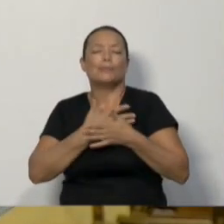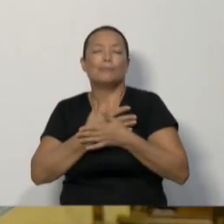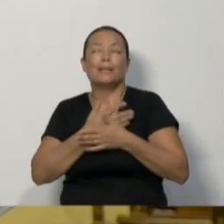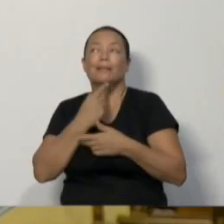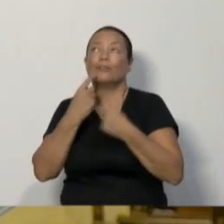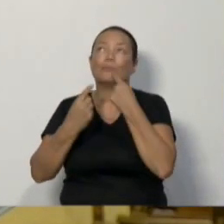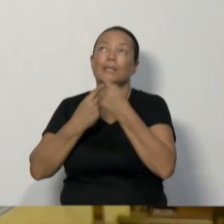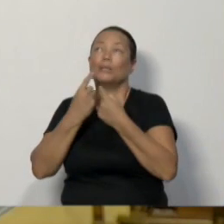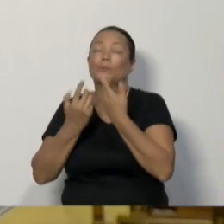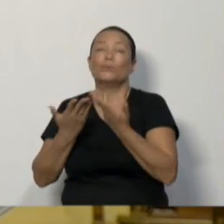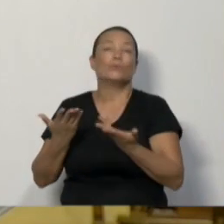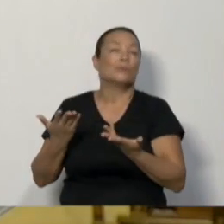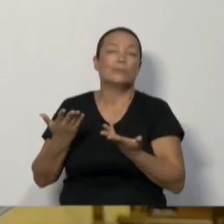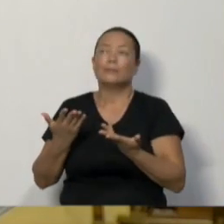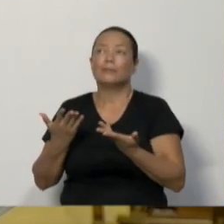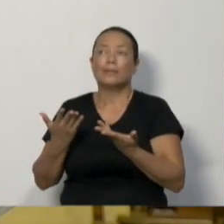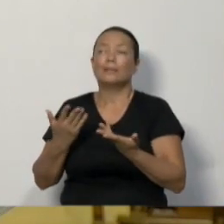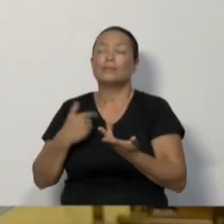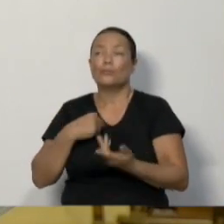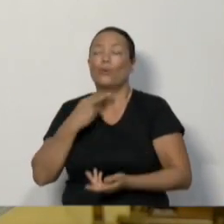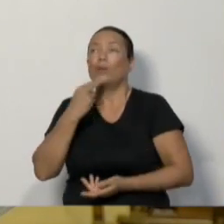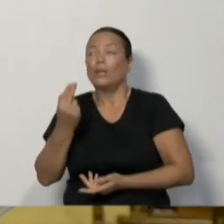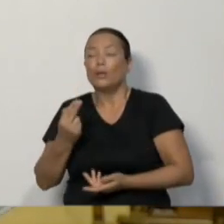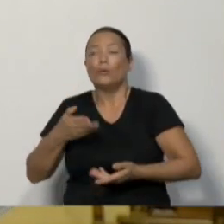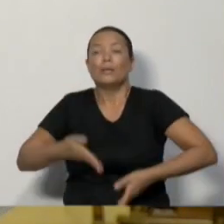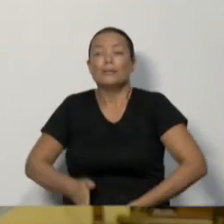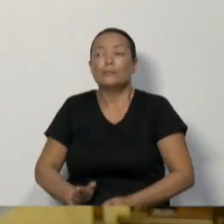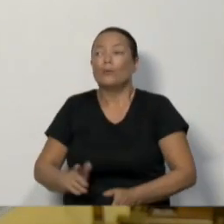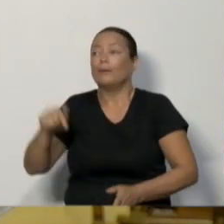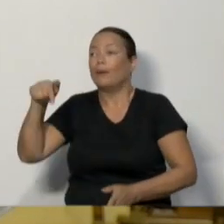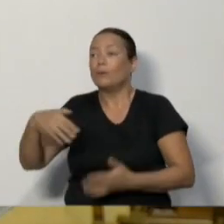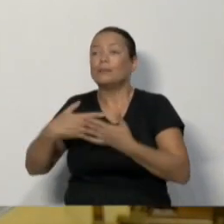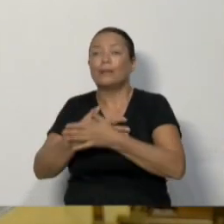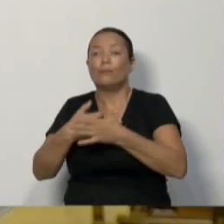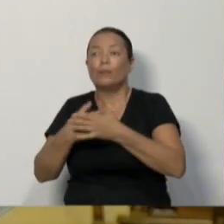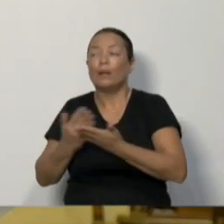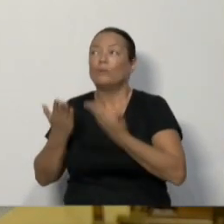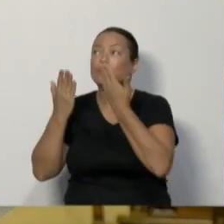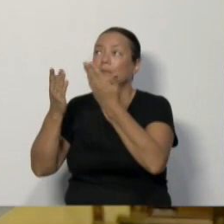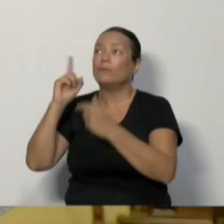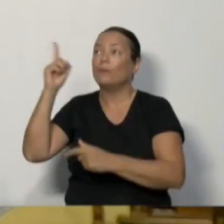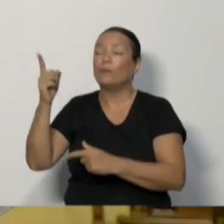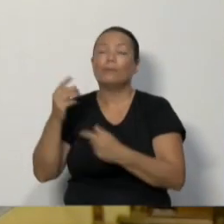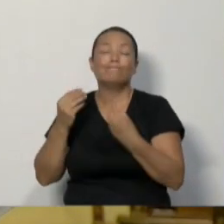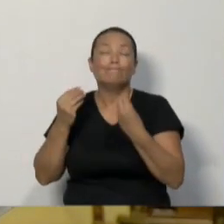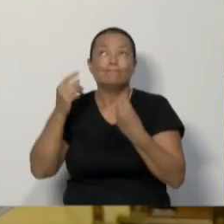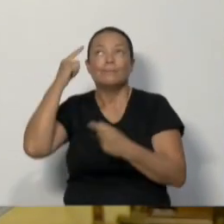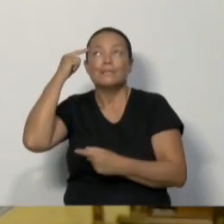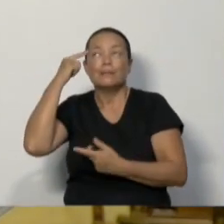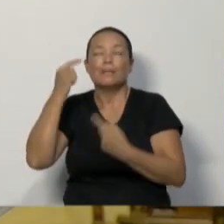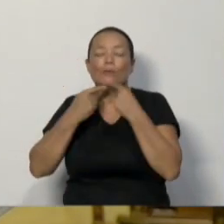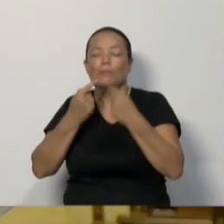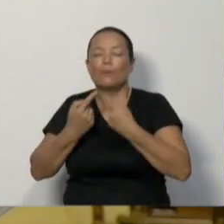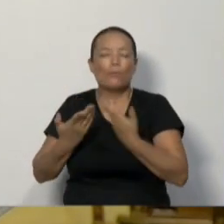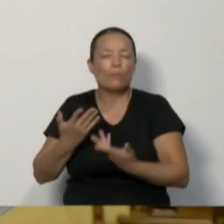preguntas. Me costó tanto tener un hijo y ahora me pedís que lo sacrifique. Habrá habido seguramente en